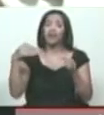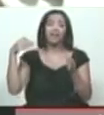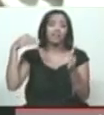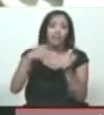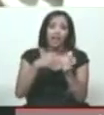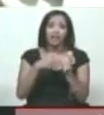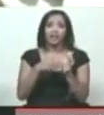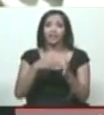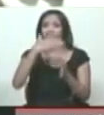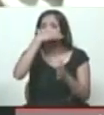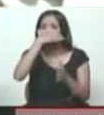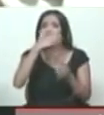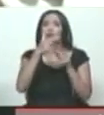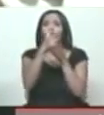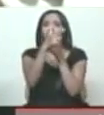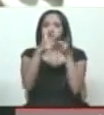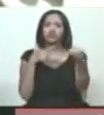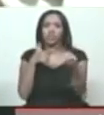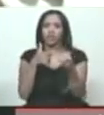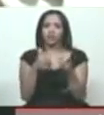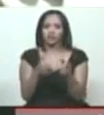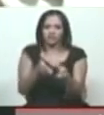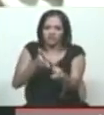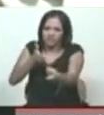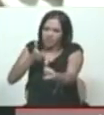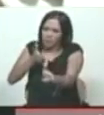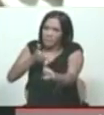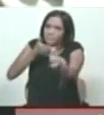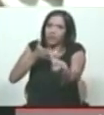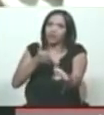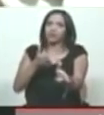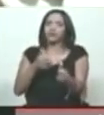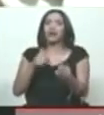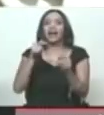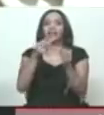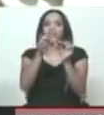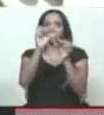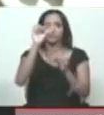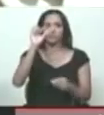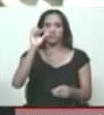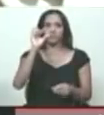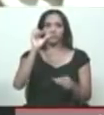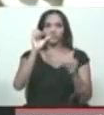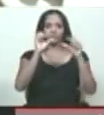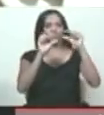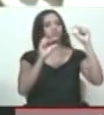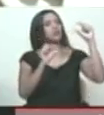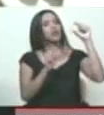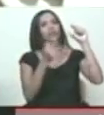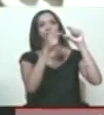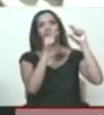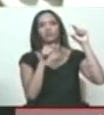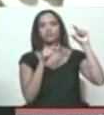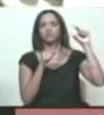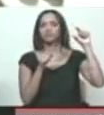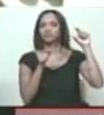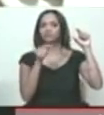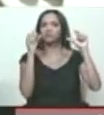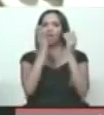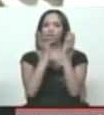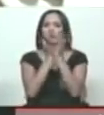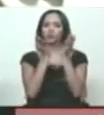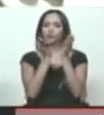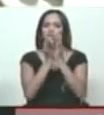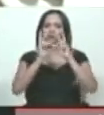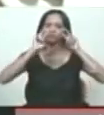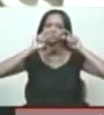fusil. Ahí están las balas, ya están las experticias, está la planimetría, y está el estudio, y está la investigación. Y tengan